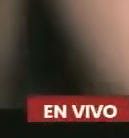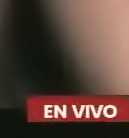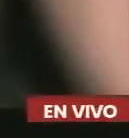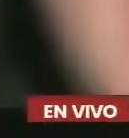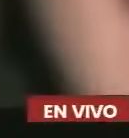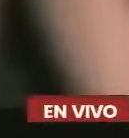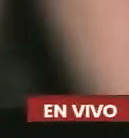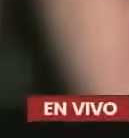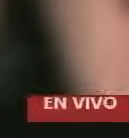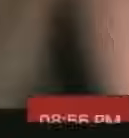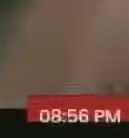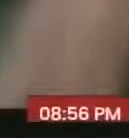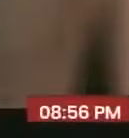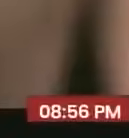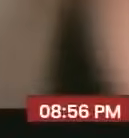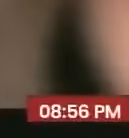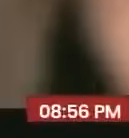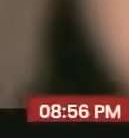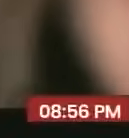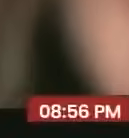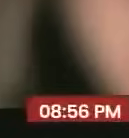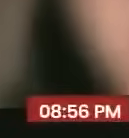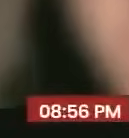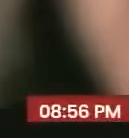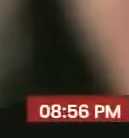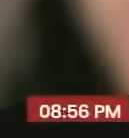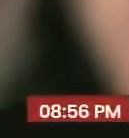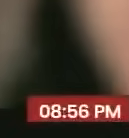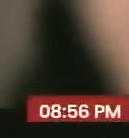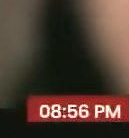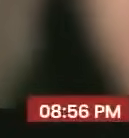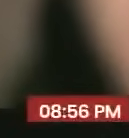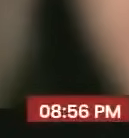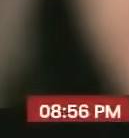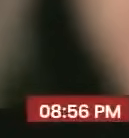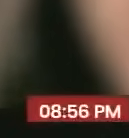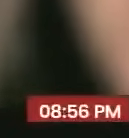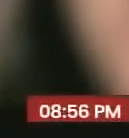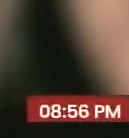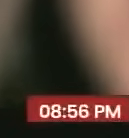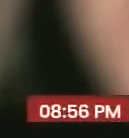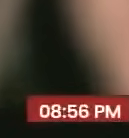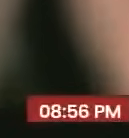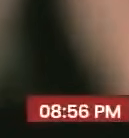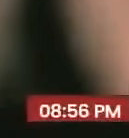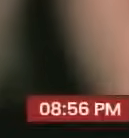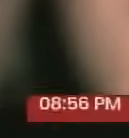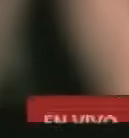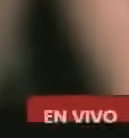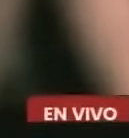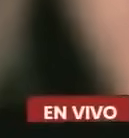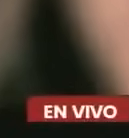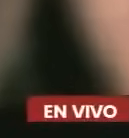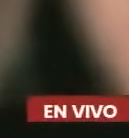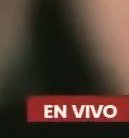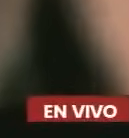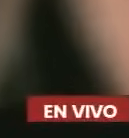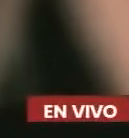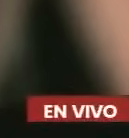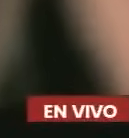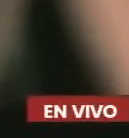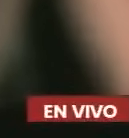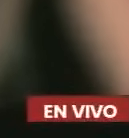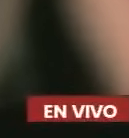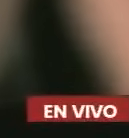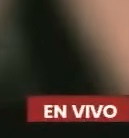pues. Entonces, ya después de 2023 en adelante, tenemos el referéndum consultivo y la independencia de Venezuela de todas